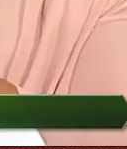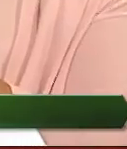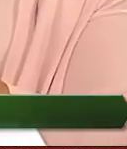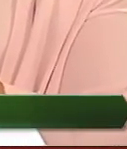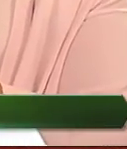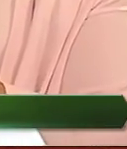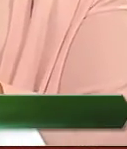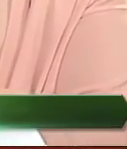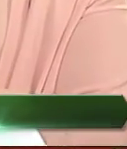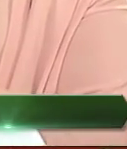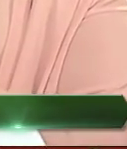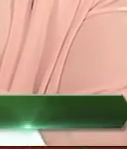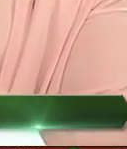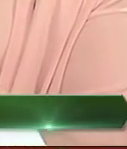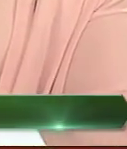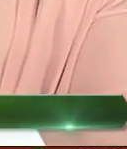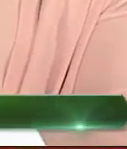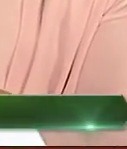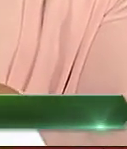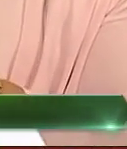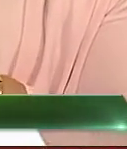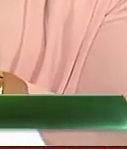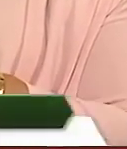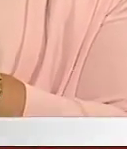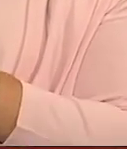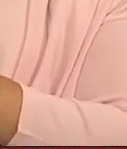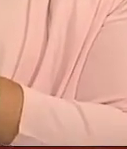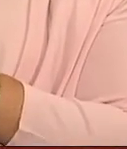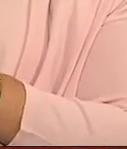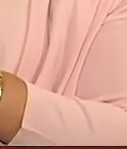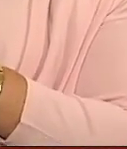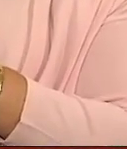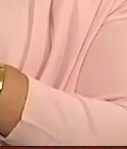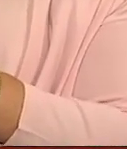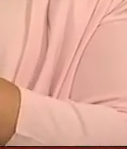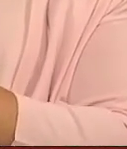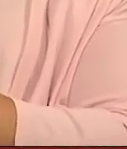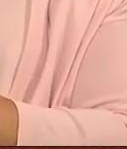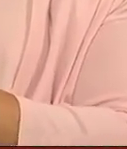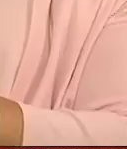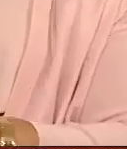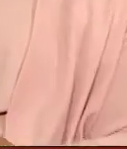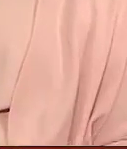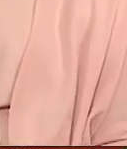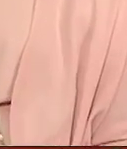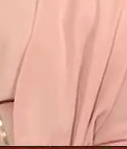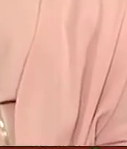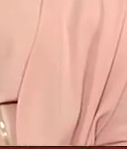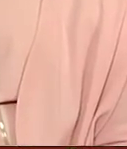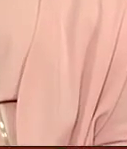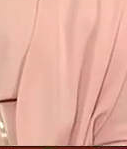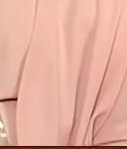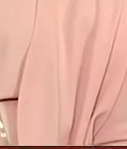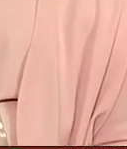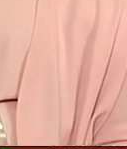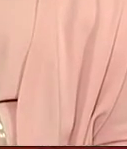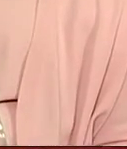la medicina para hacer una cosa así.